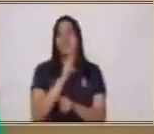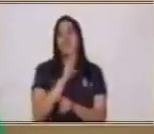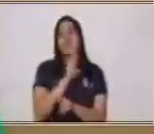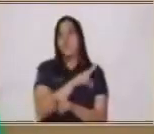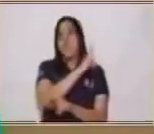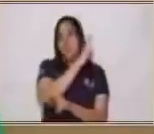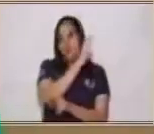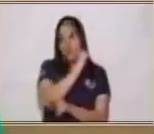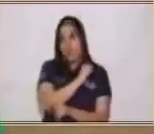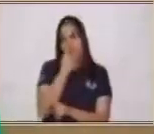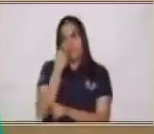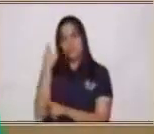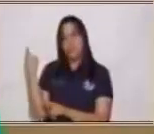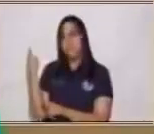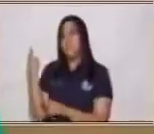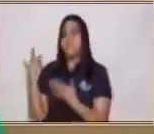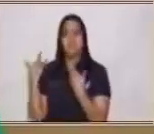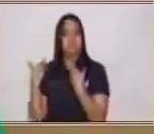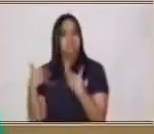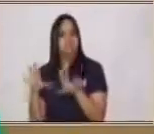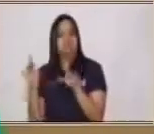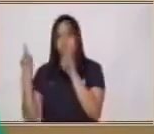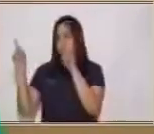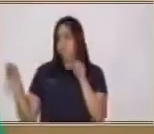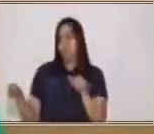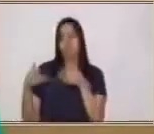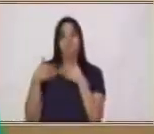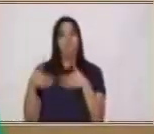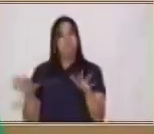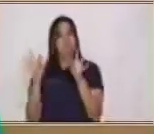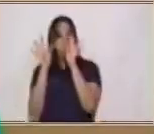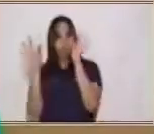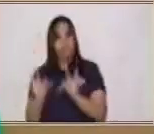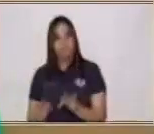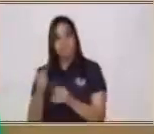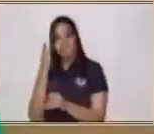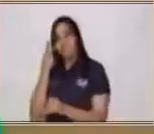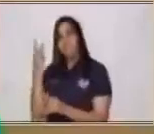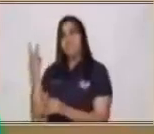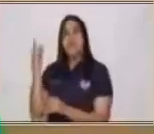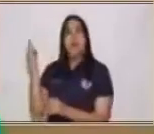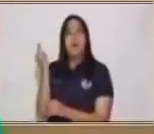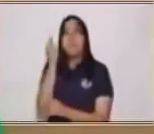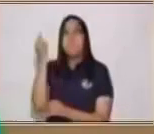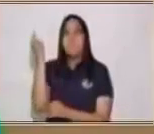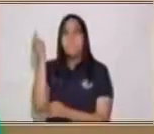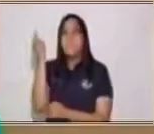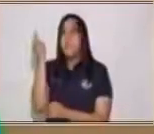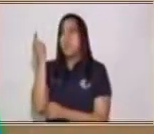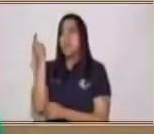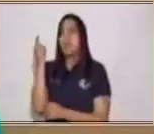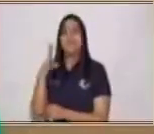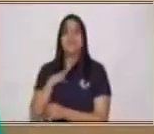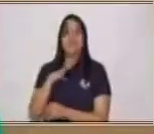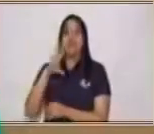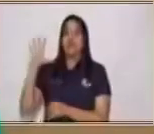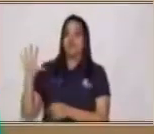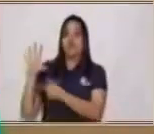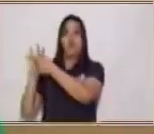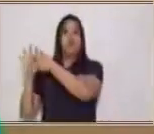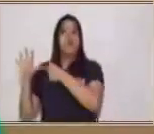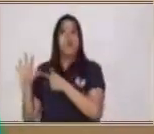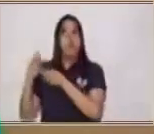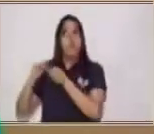al cuadrado. Y así tenemos que en esta forma general, primero tenemos un factor